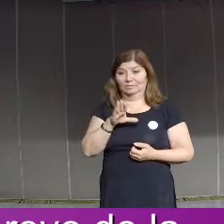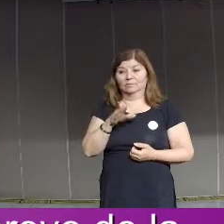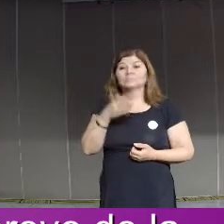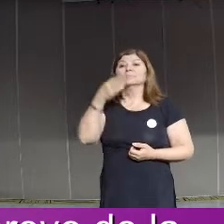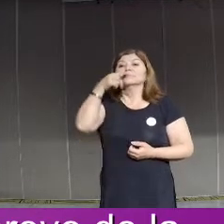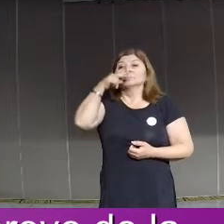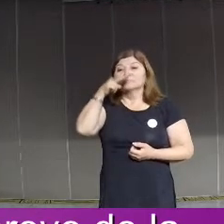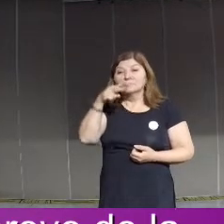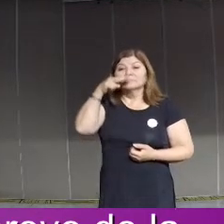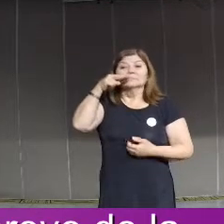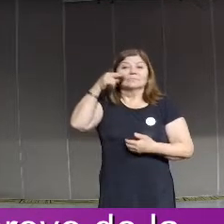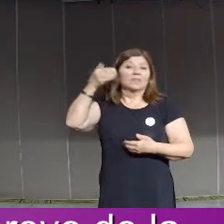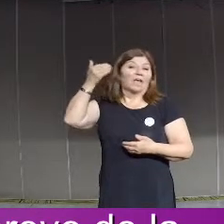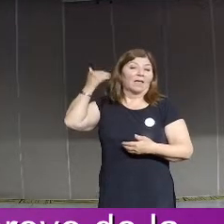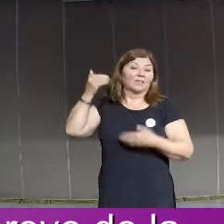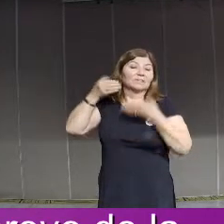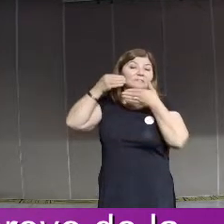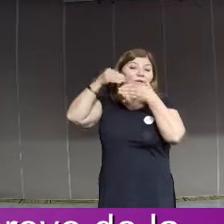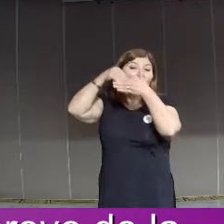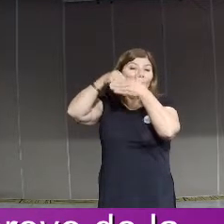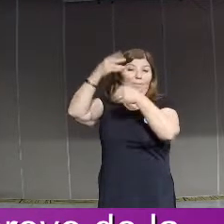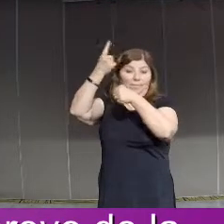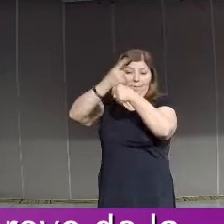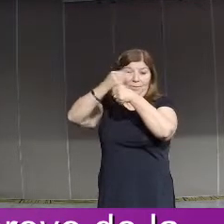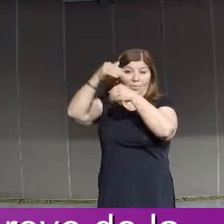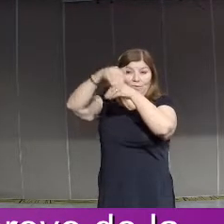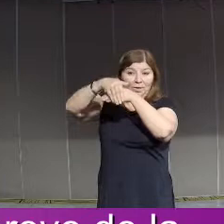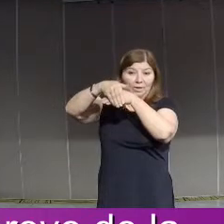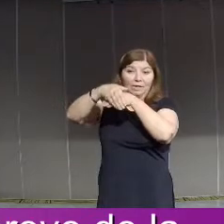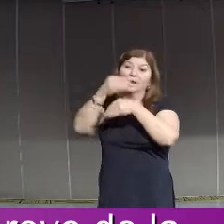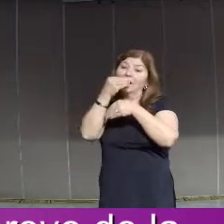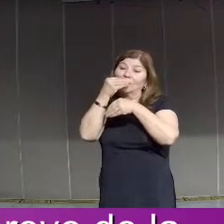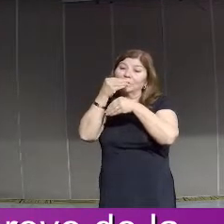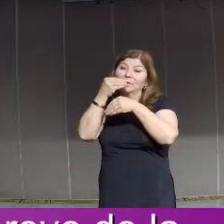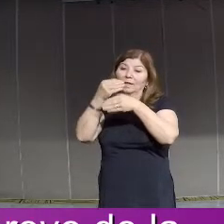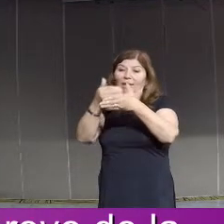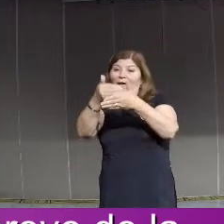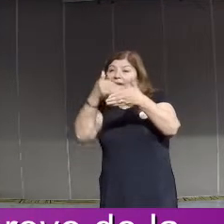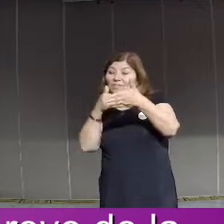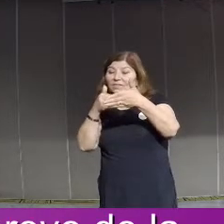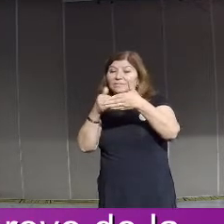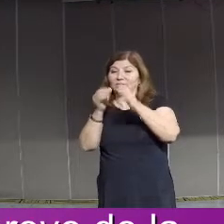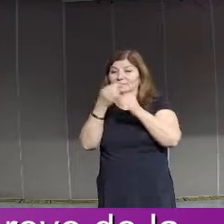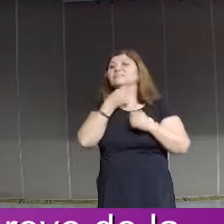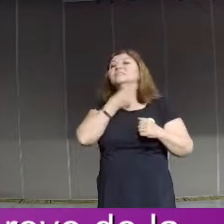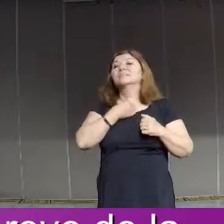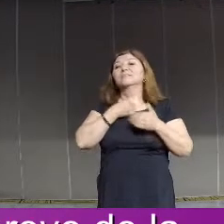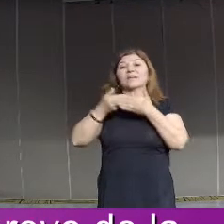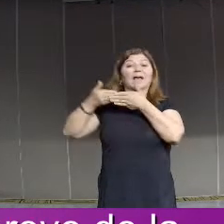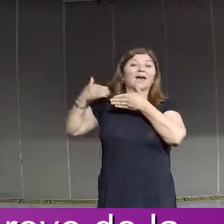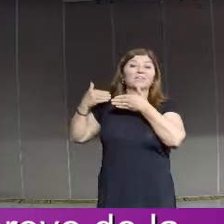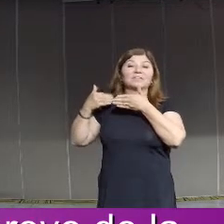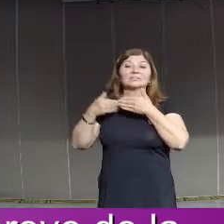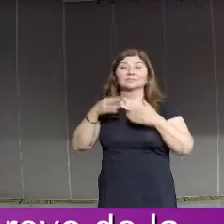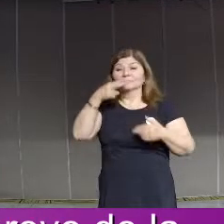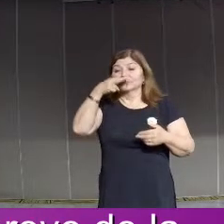respiratoria. Lo que va por atrás son como dos tubos paralelos, es por donde va la comida, ¿sí? La vía respiratoria y